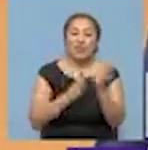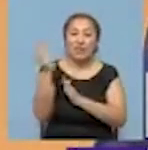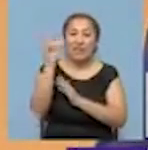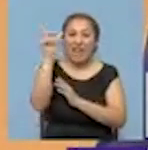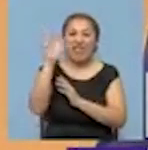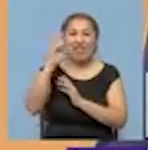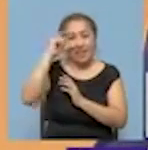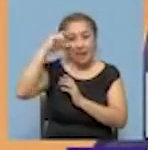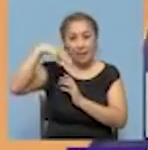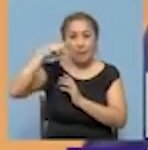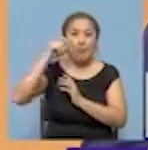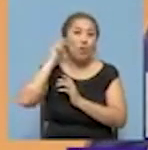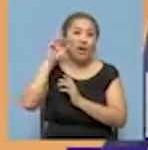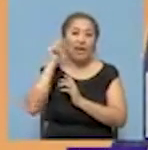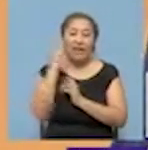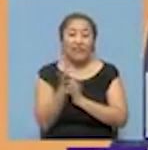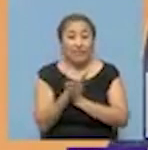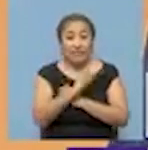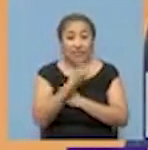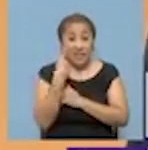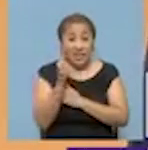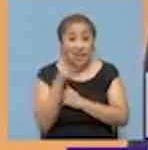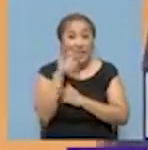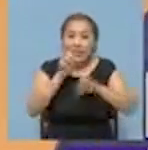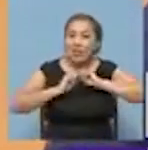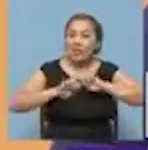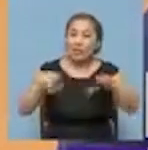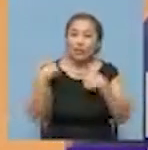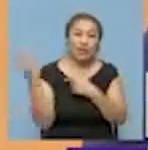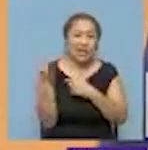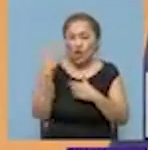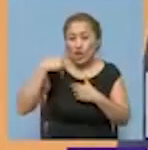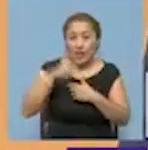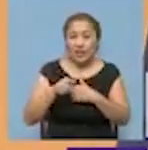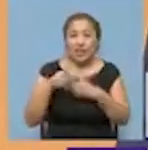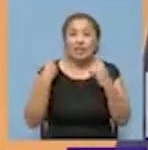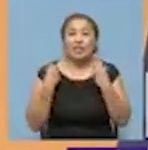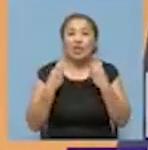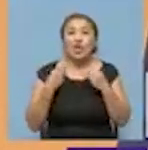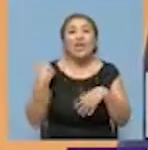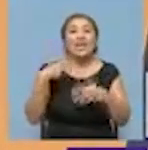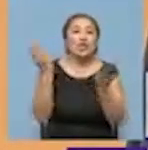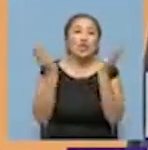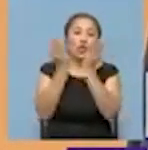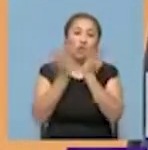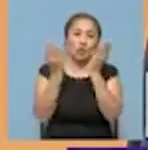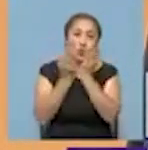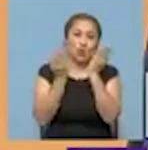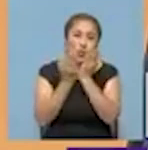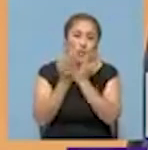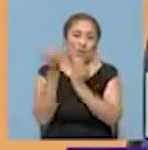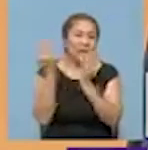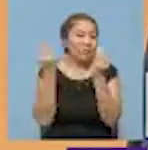demografía el estudio de la población es decir lo que yo voy a transmitir y de hecho agua en todo el país es el fruto de mi estudio en la especialización